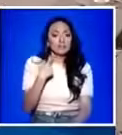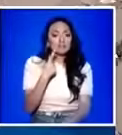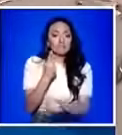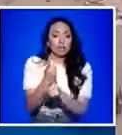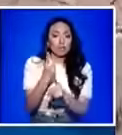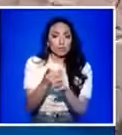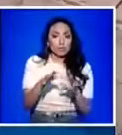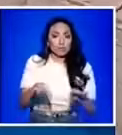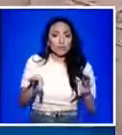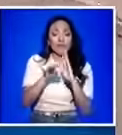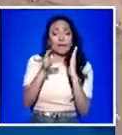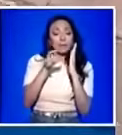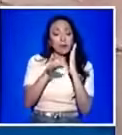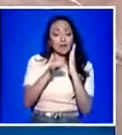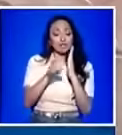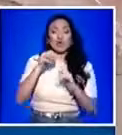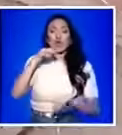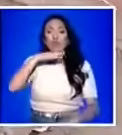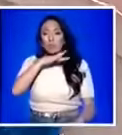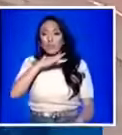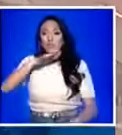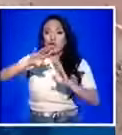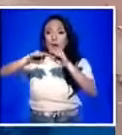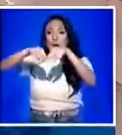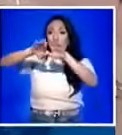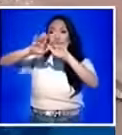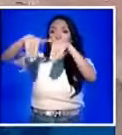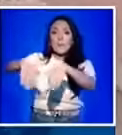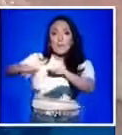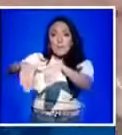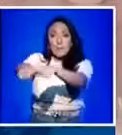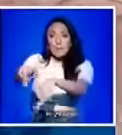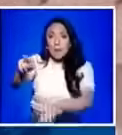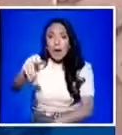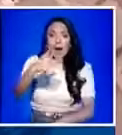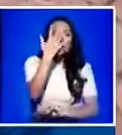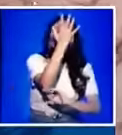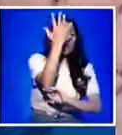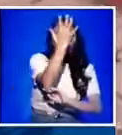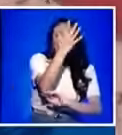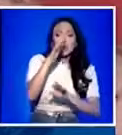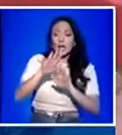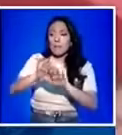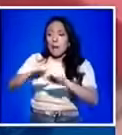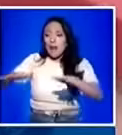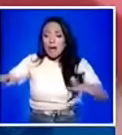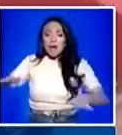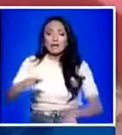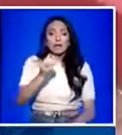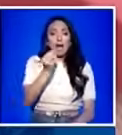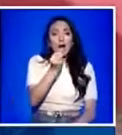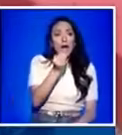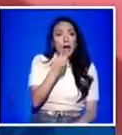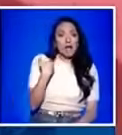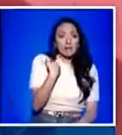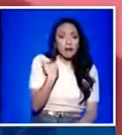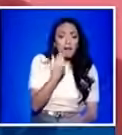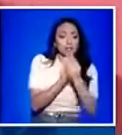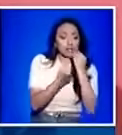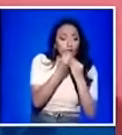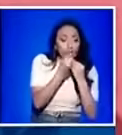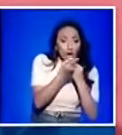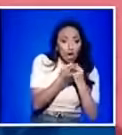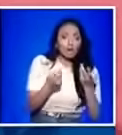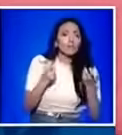plásticos contaminan nuestras playas, nuestros mares, nuestros bosques, llegan a la cadena alimenticia, se convierten